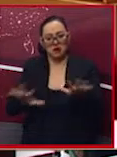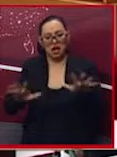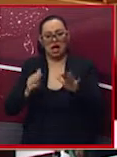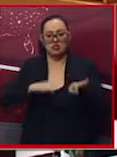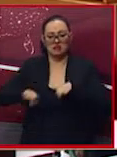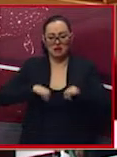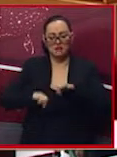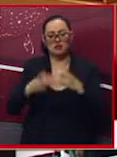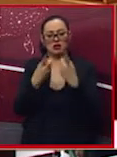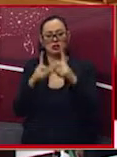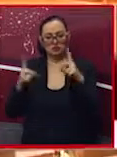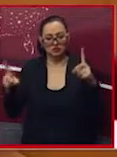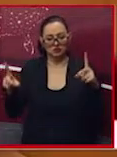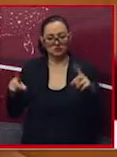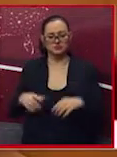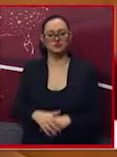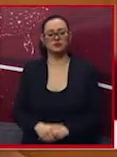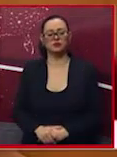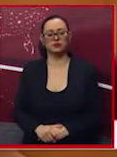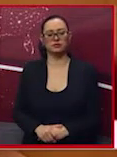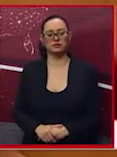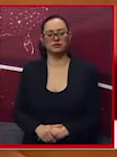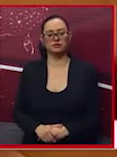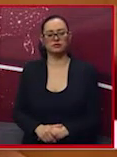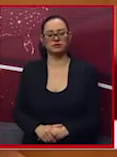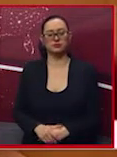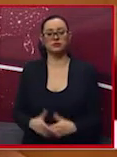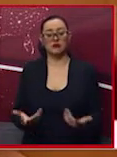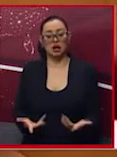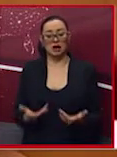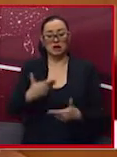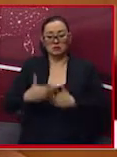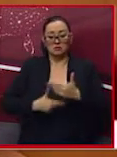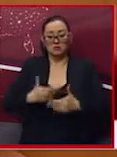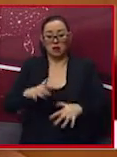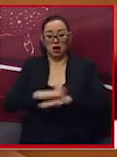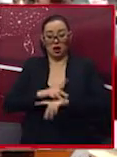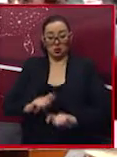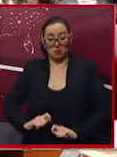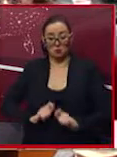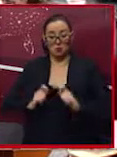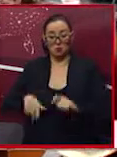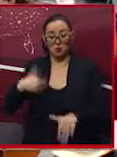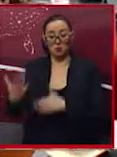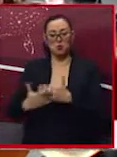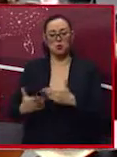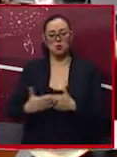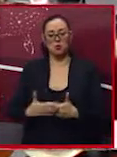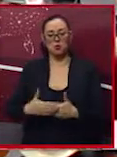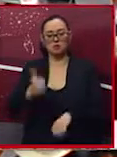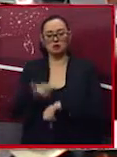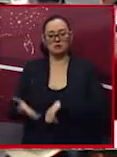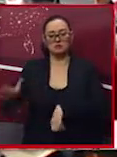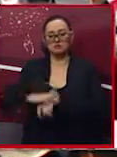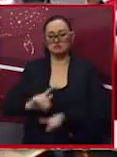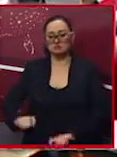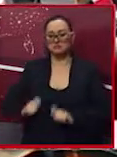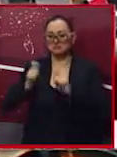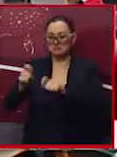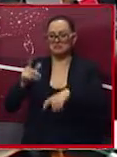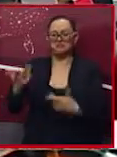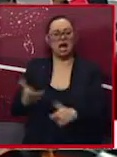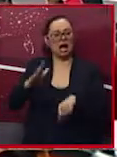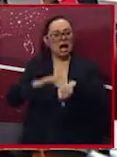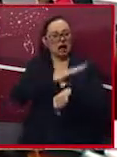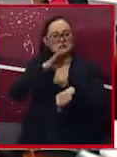desarrollo. Indicó que en el proceso de transición se entregará a la siguiente administración un país con las mejores